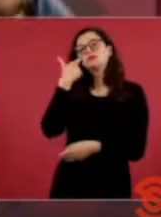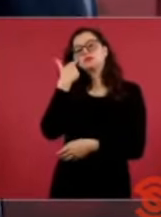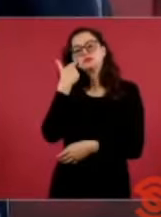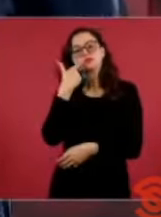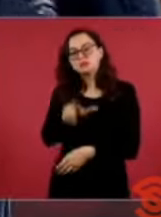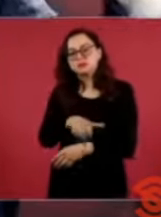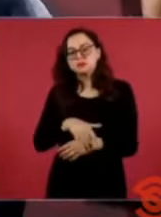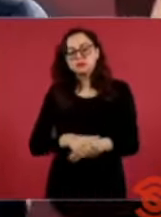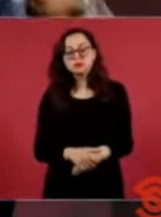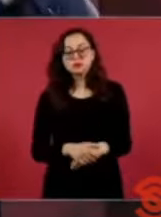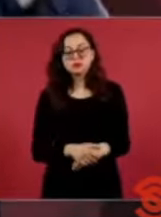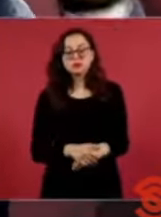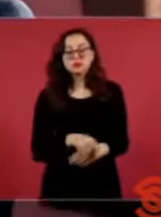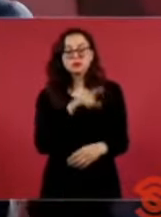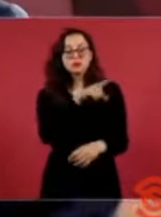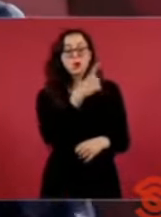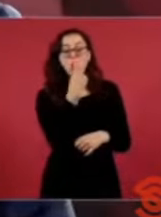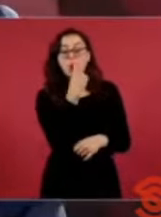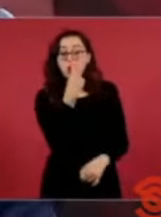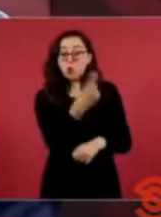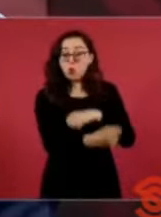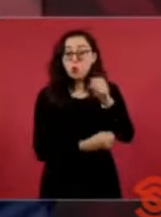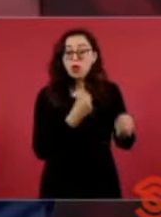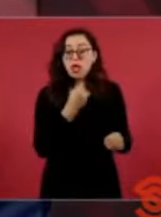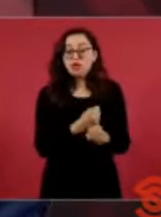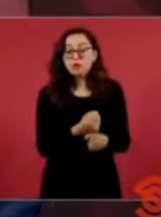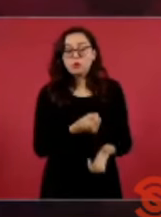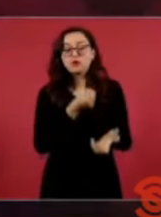mantener ese aparato improductivo.